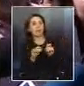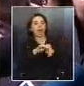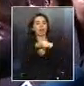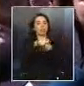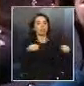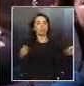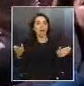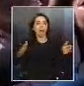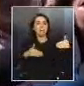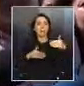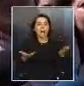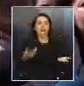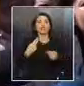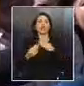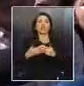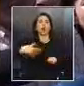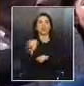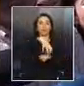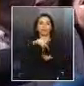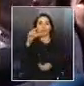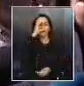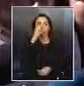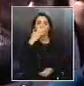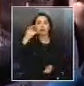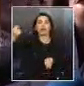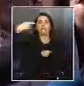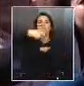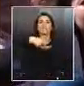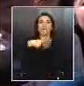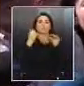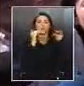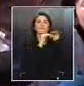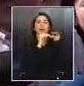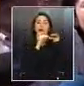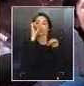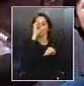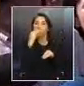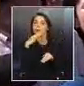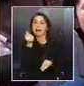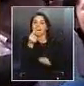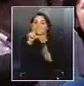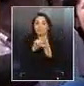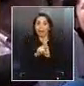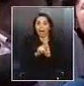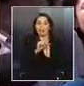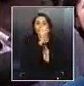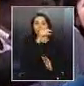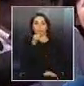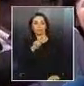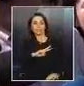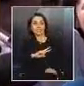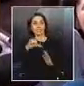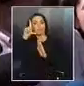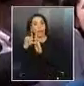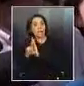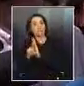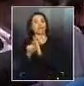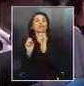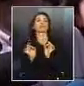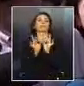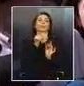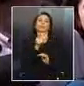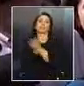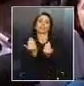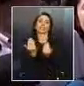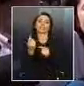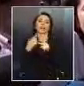y también el financiamiento que busquen el mejor financiamiento el que sea más económico En caso que vayan a requerir financiamiento